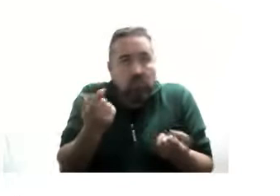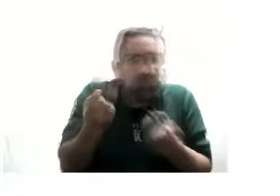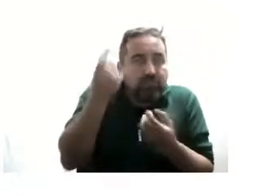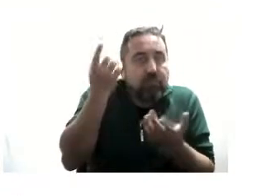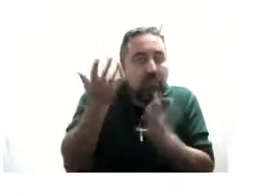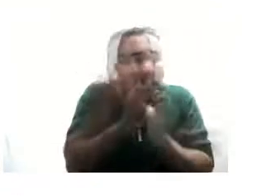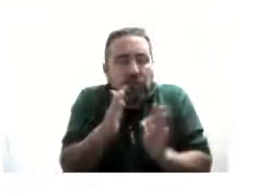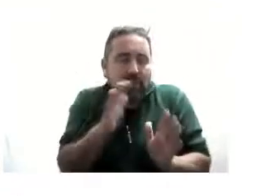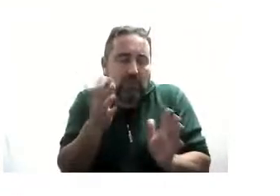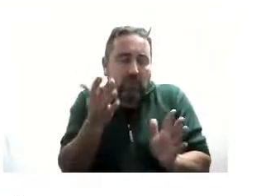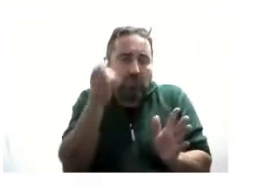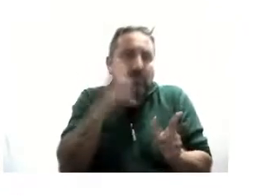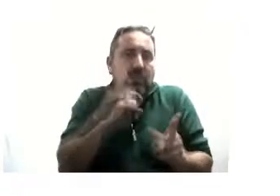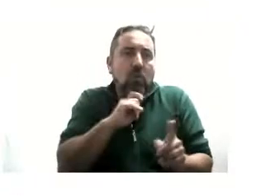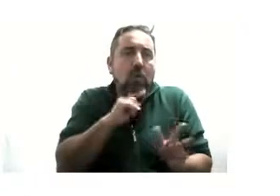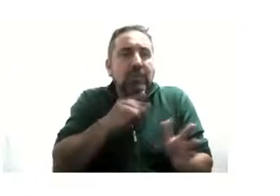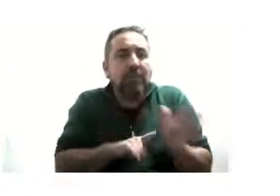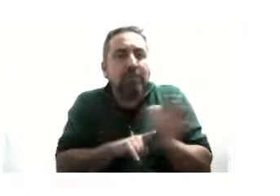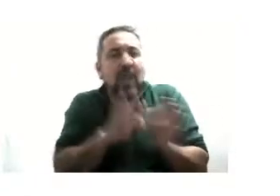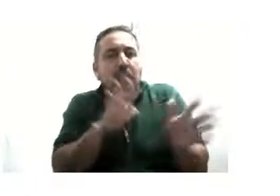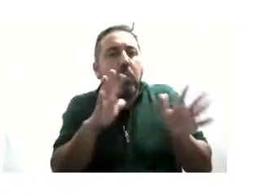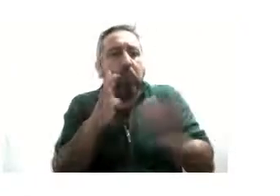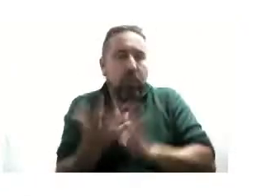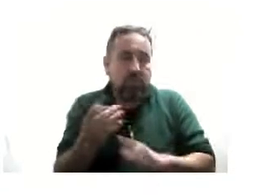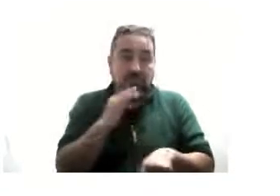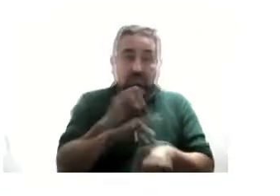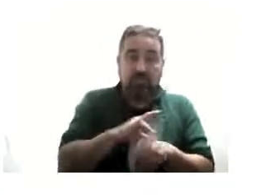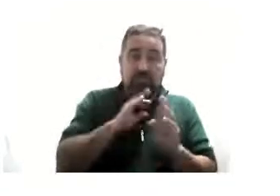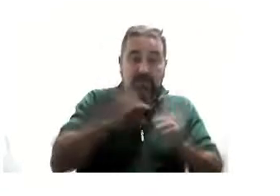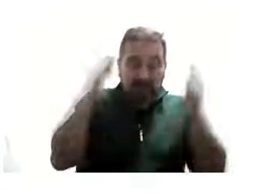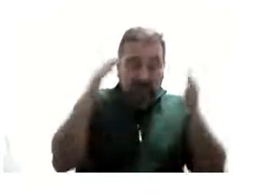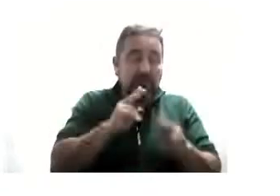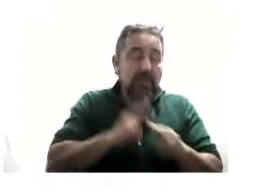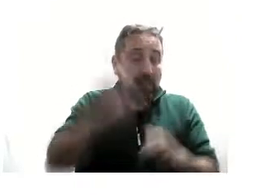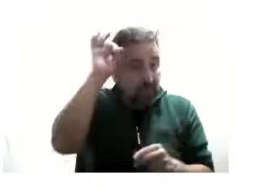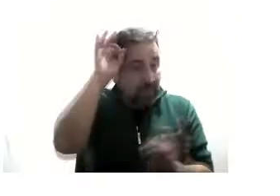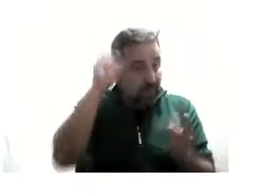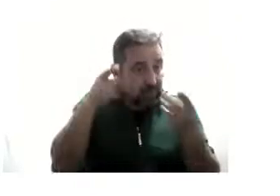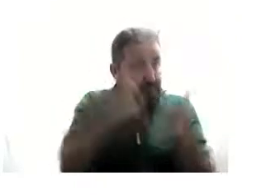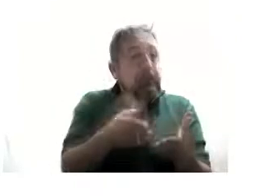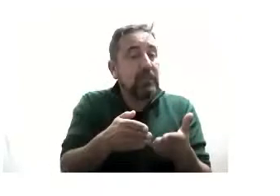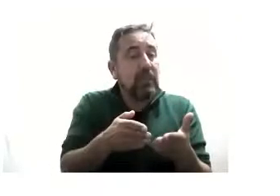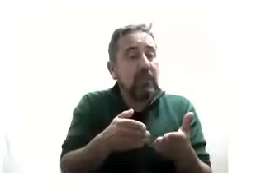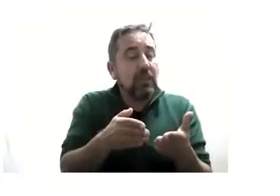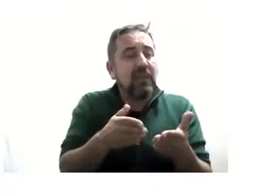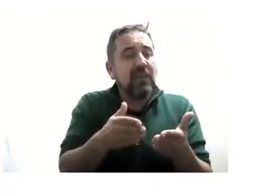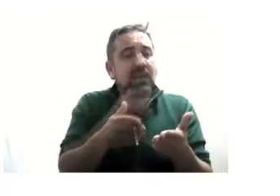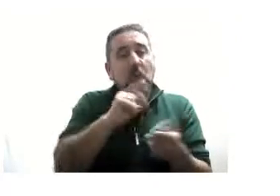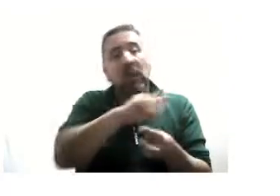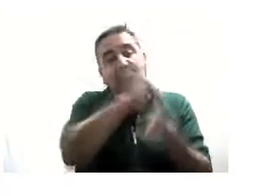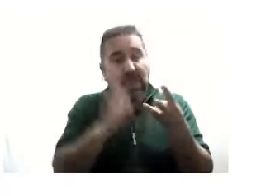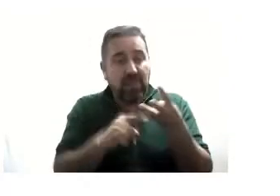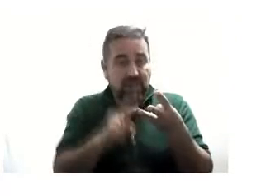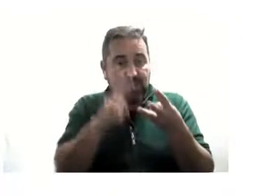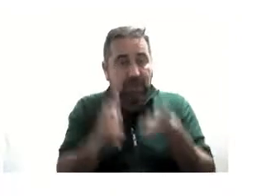ser, digamos, la evolución de un paciente, en este caso centrándonos en los implantes cocleares, y efectivamente es en ese tercer tema